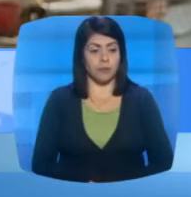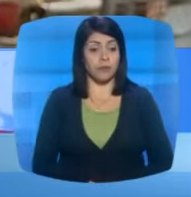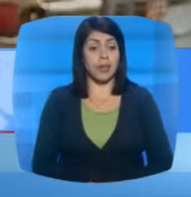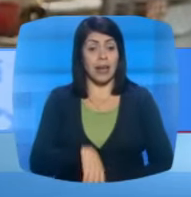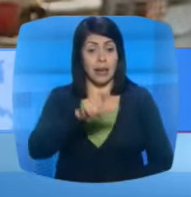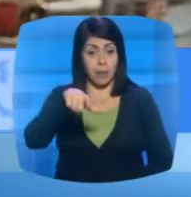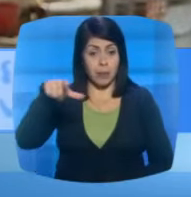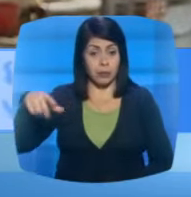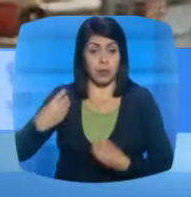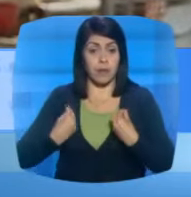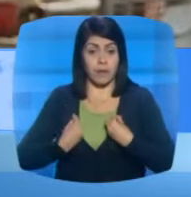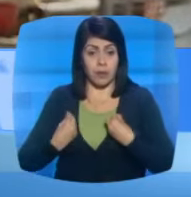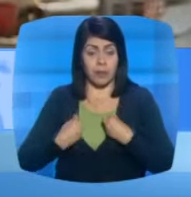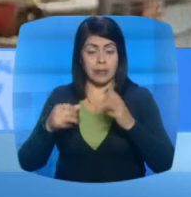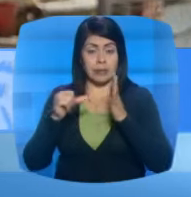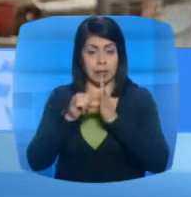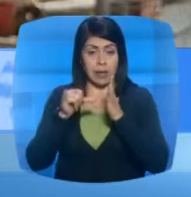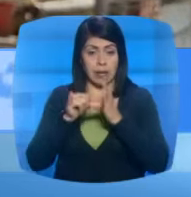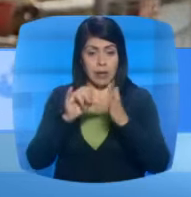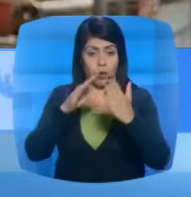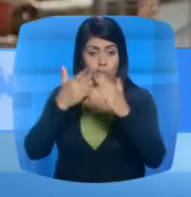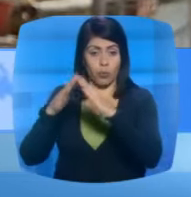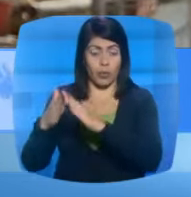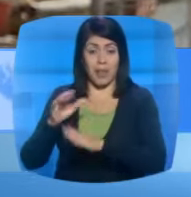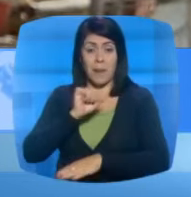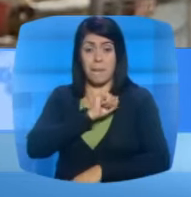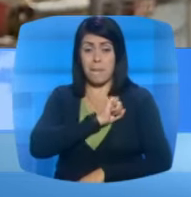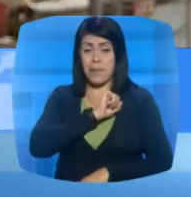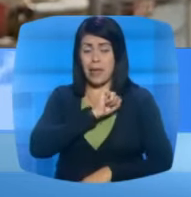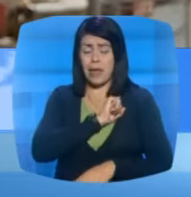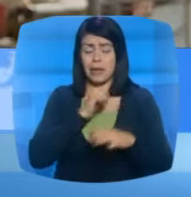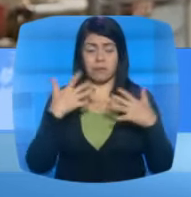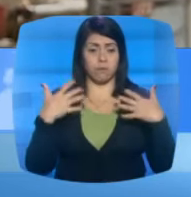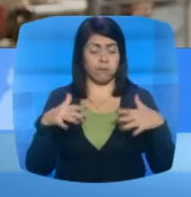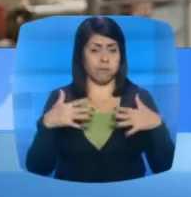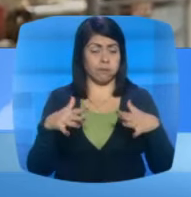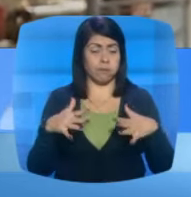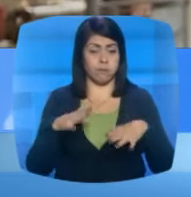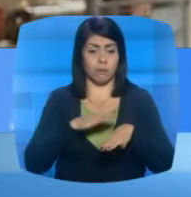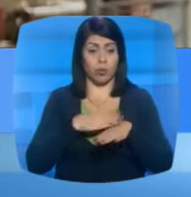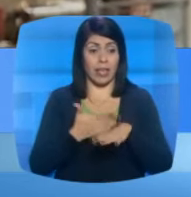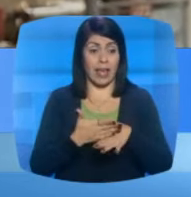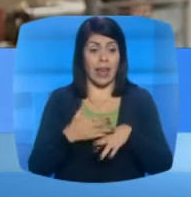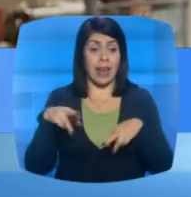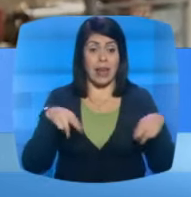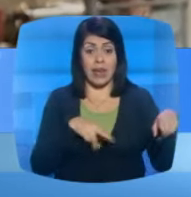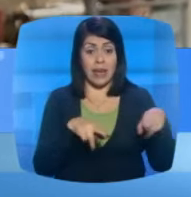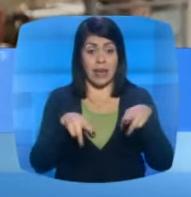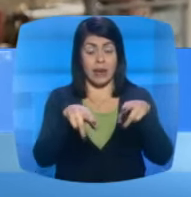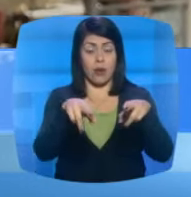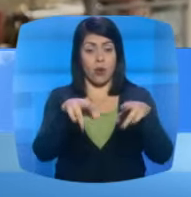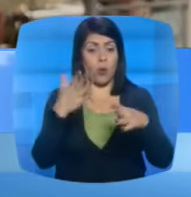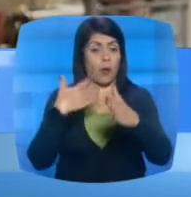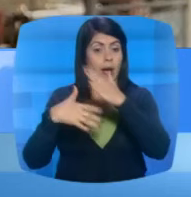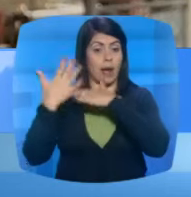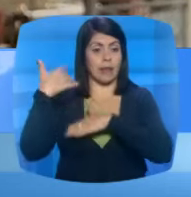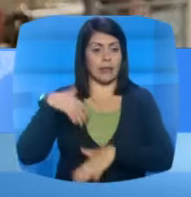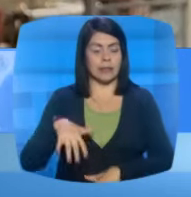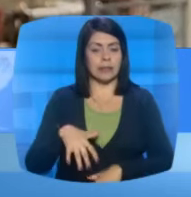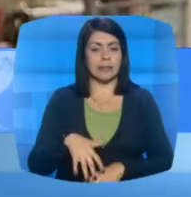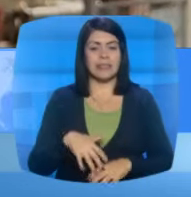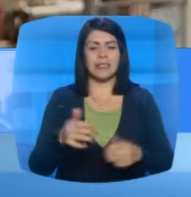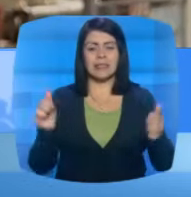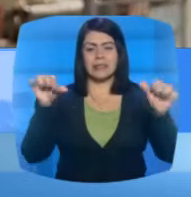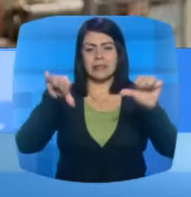los habitantes estuvieron muy, muy nerviosos, ya que este río en años anteriores ha ocasionado